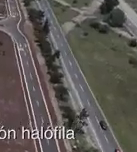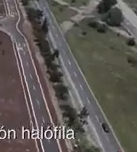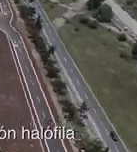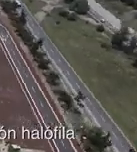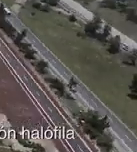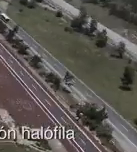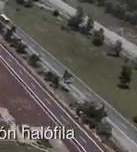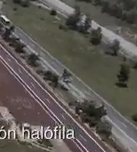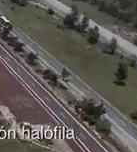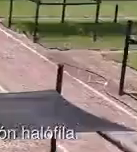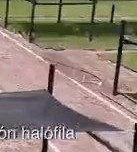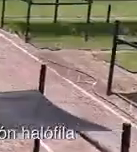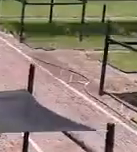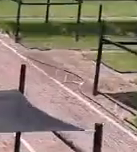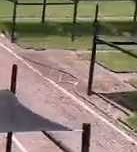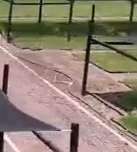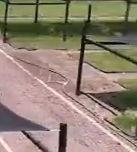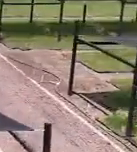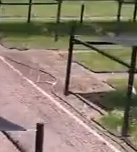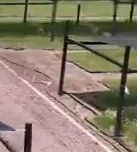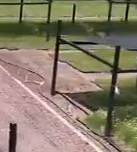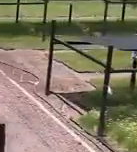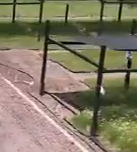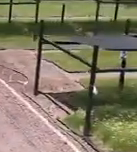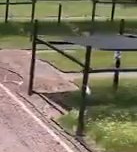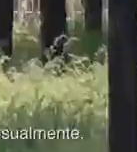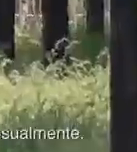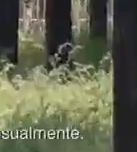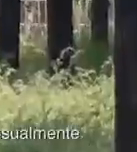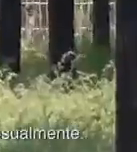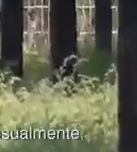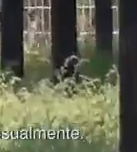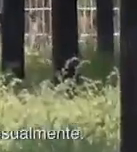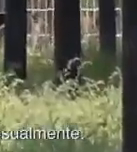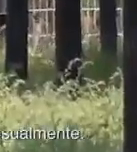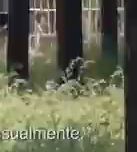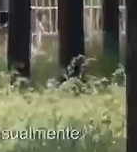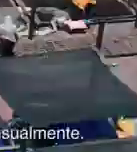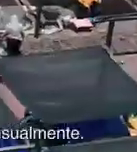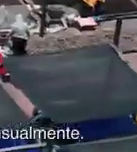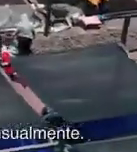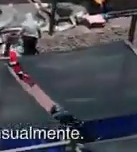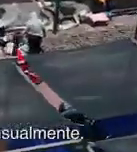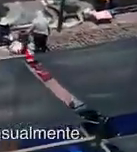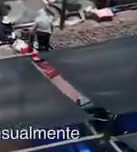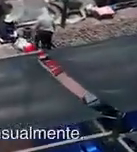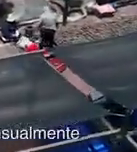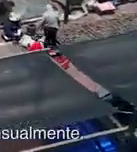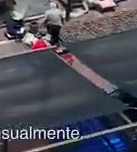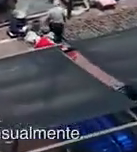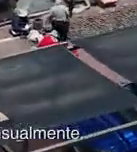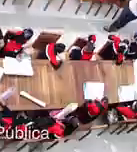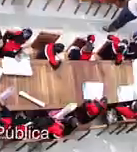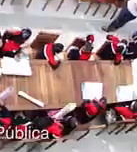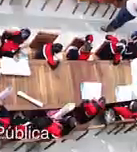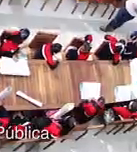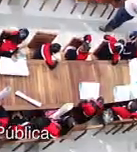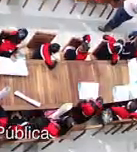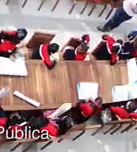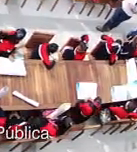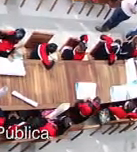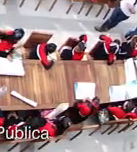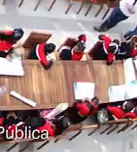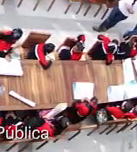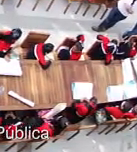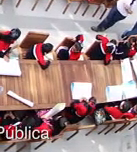el mantenimiento de vegetación halófila para la cobertura de suelos salinos. Se ha realizado la propagación de 500.000 plantas mensualmente. En coordinación